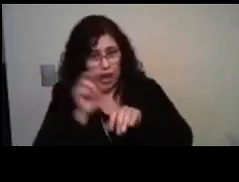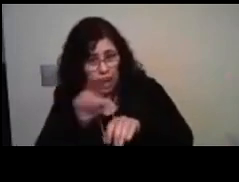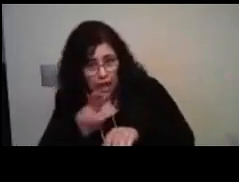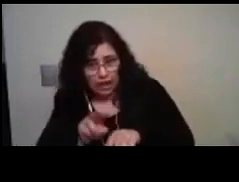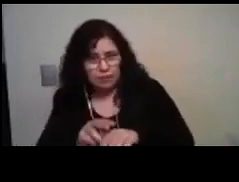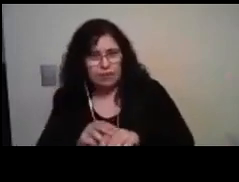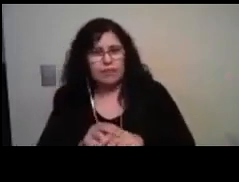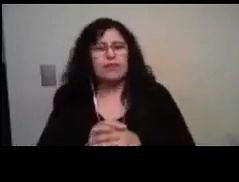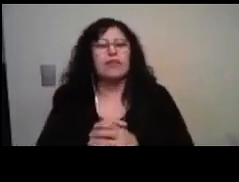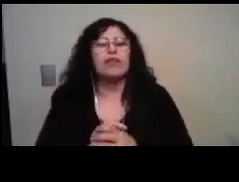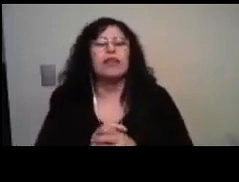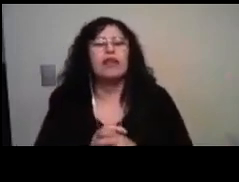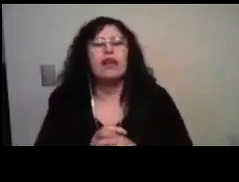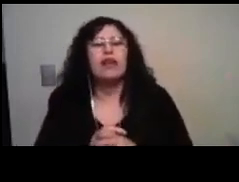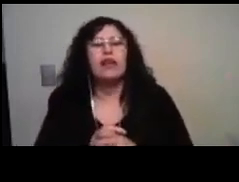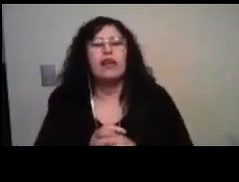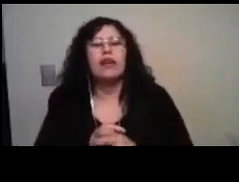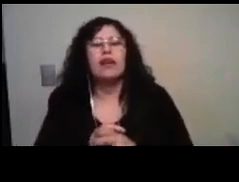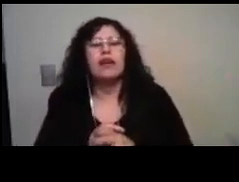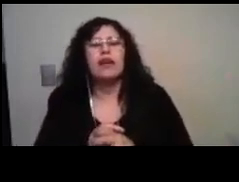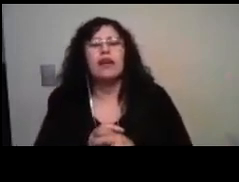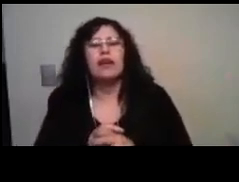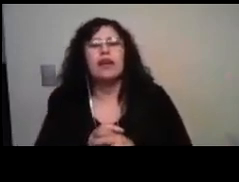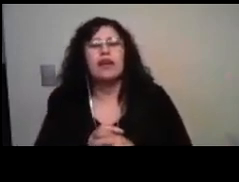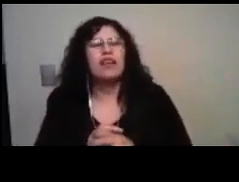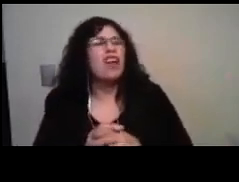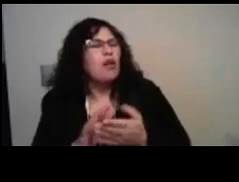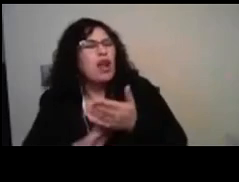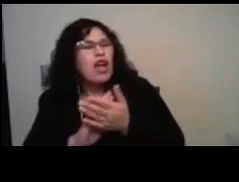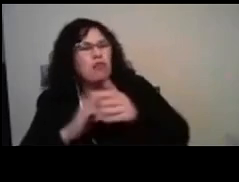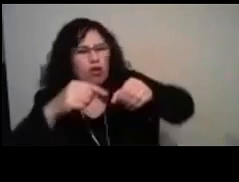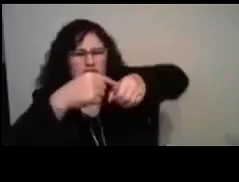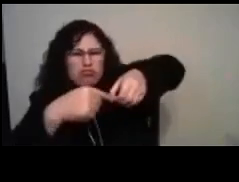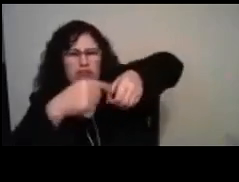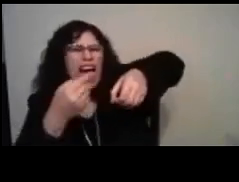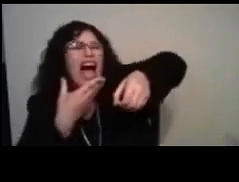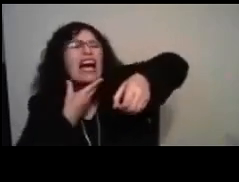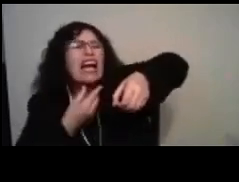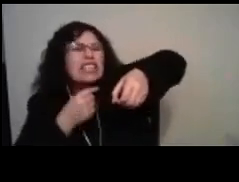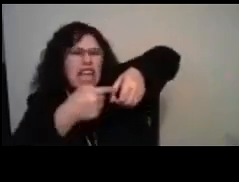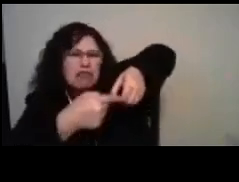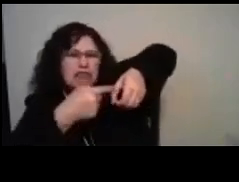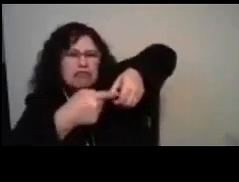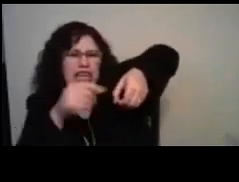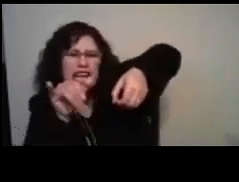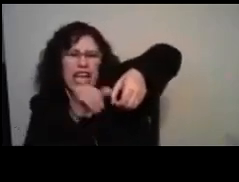Michelle creo que me preguntó, ¿y esa materia grasa que se acumula en arterias, por qué se acumula ahí? Primero porque las